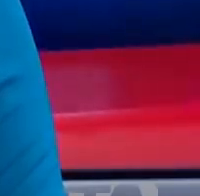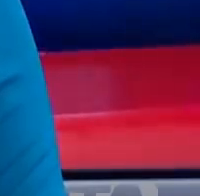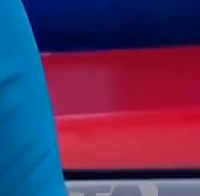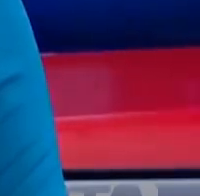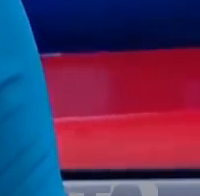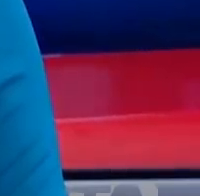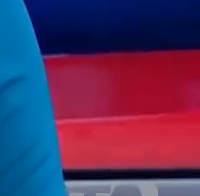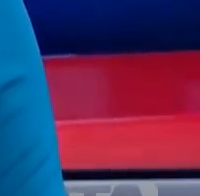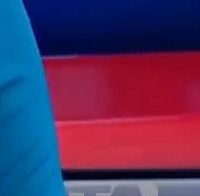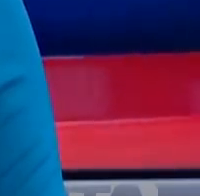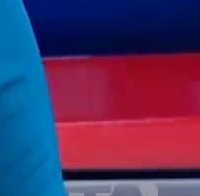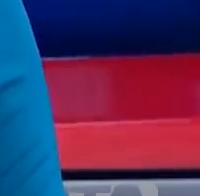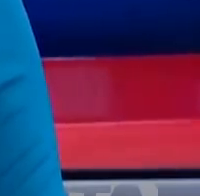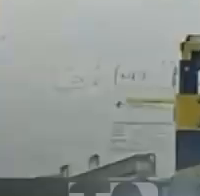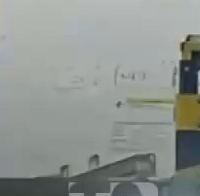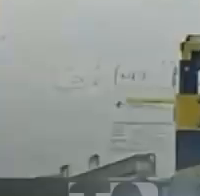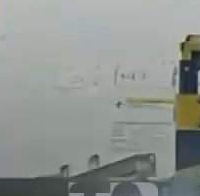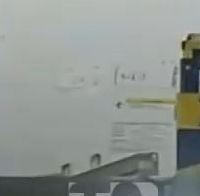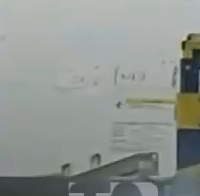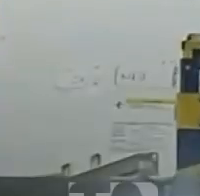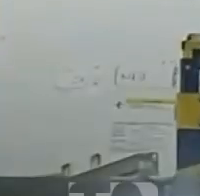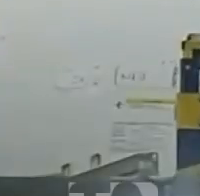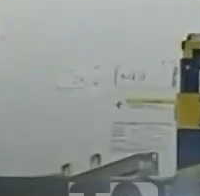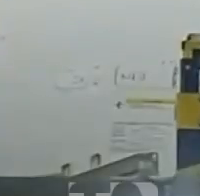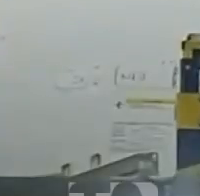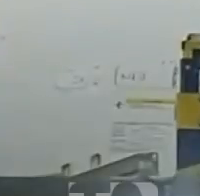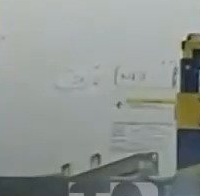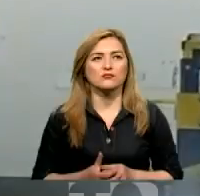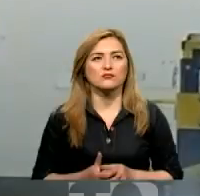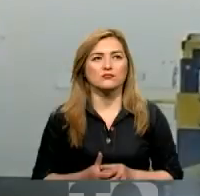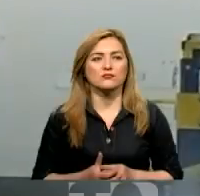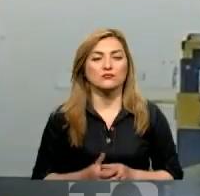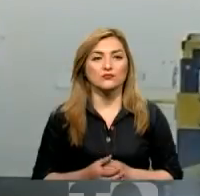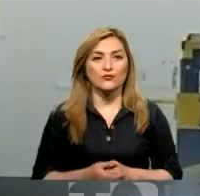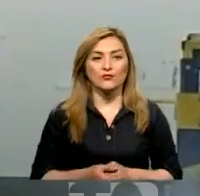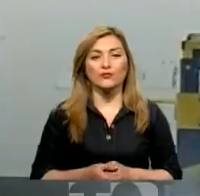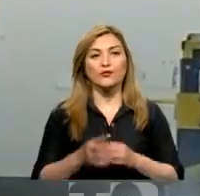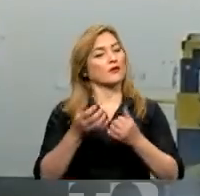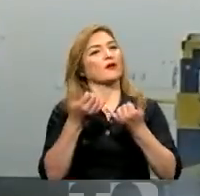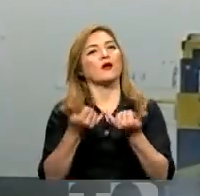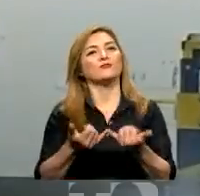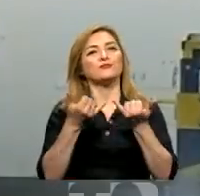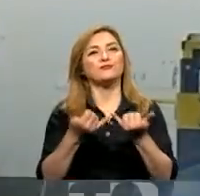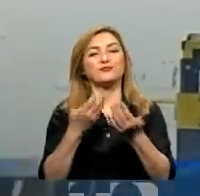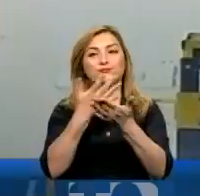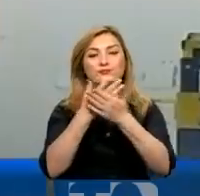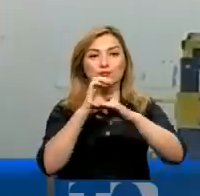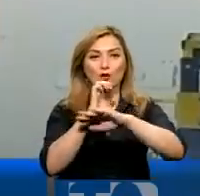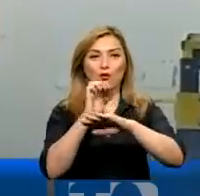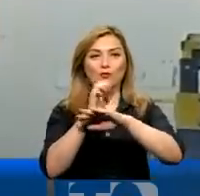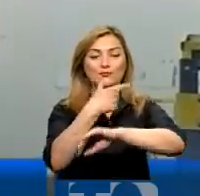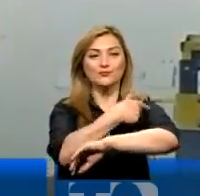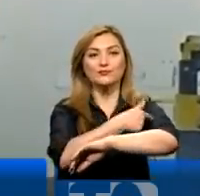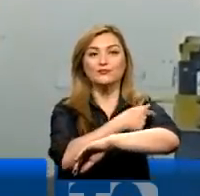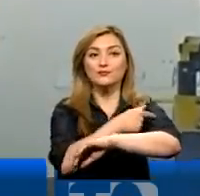a Quito el primer lote de las 86.000 vacunas contra el COVID-19 que Ecuador adquirió a Pfizer, según